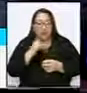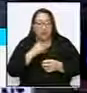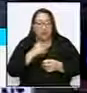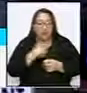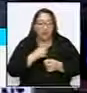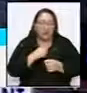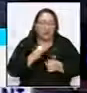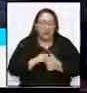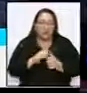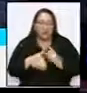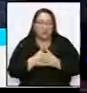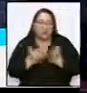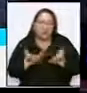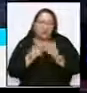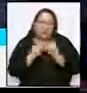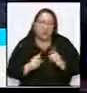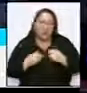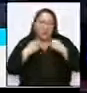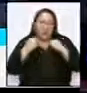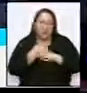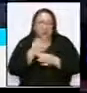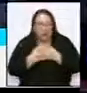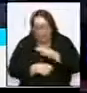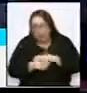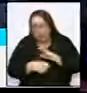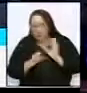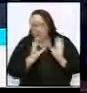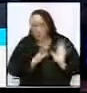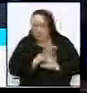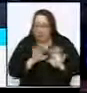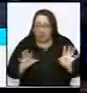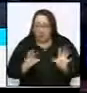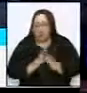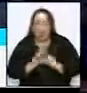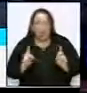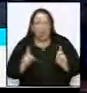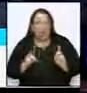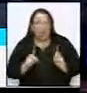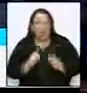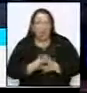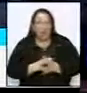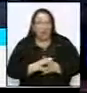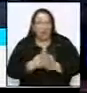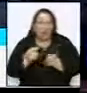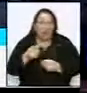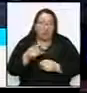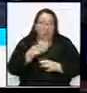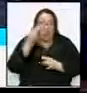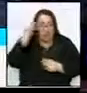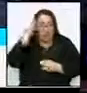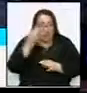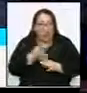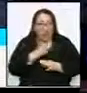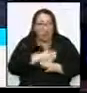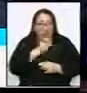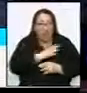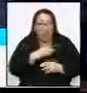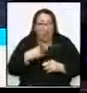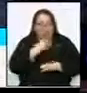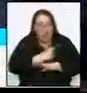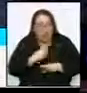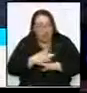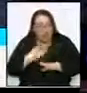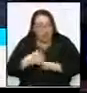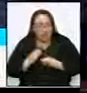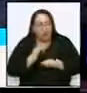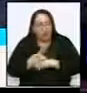democrática y se luche contra la corrupción. Pero como esas políticas de Estado tienen que desarrollarse